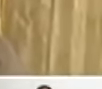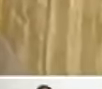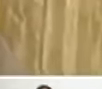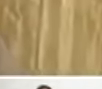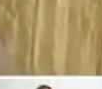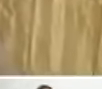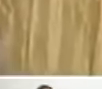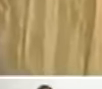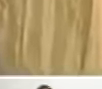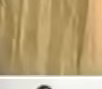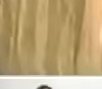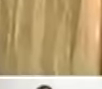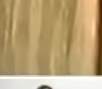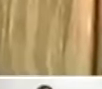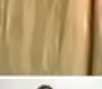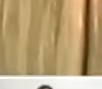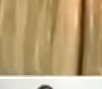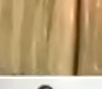solamente